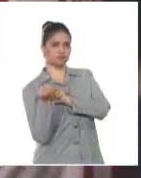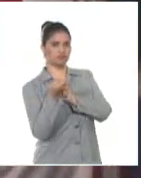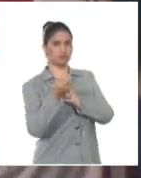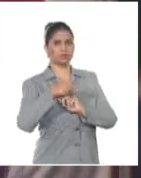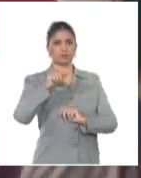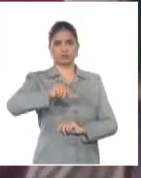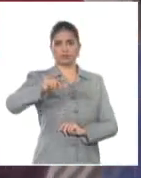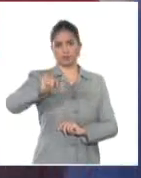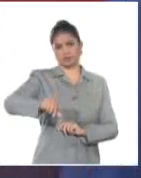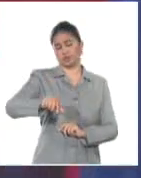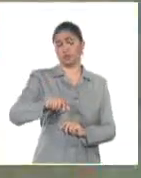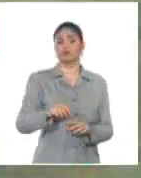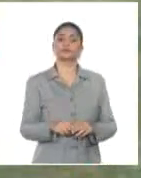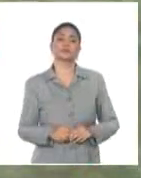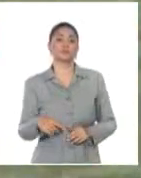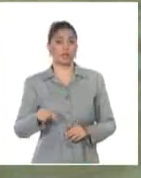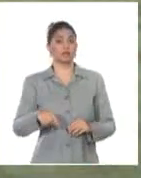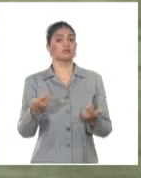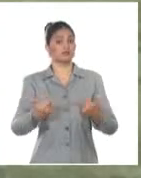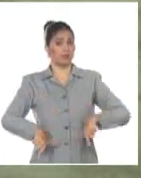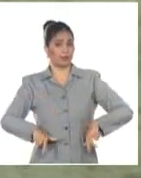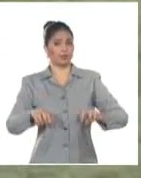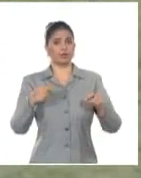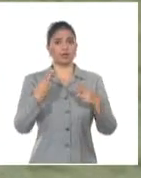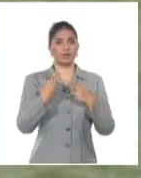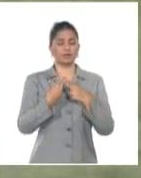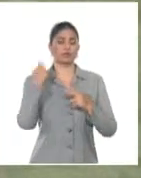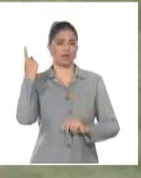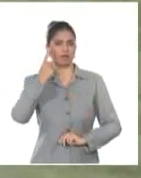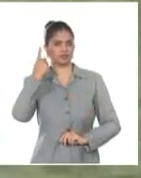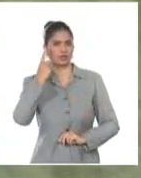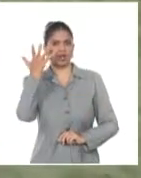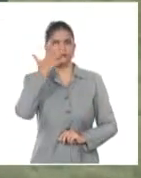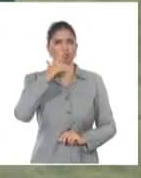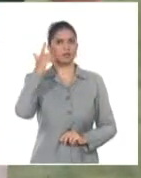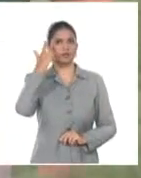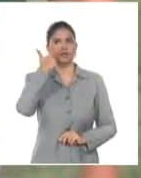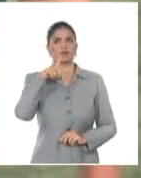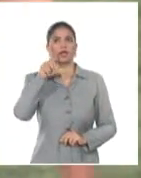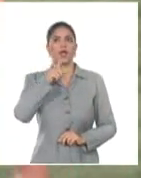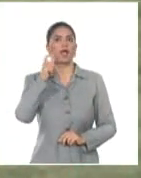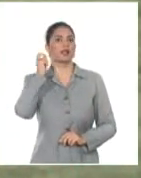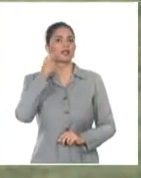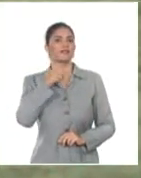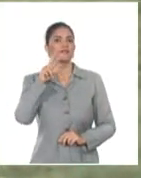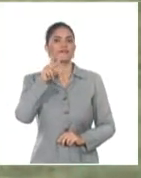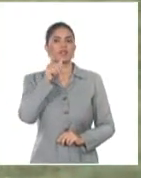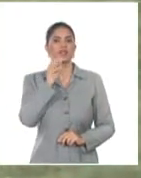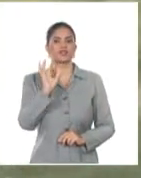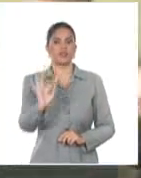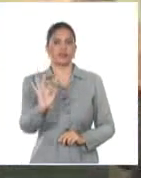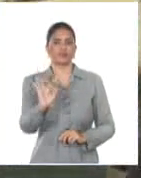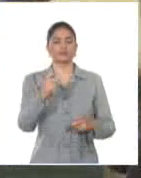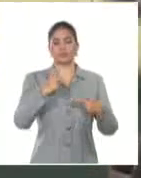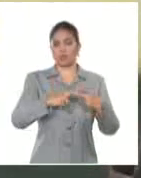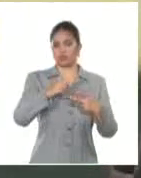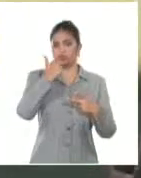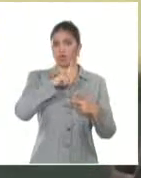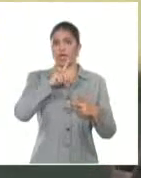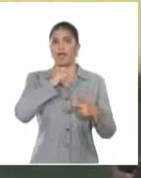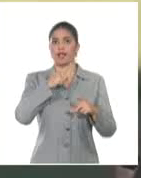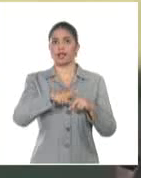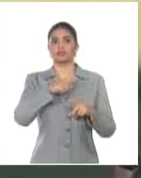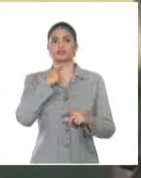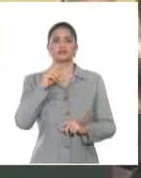tuvieron gran rendimiento en la pasada serie nacional, como son los casos de Alfredo Despaine y Alexei Ramírez. Otros muy destacados, pero